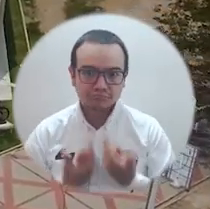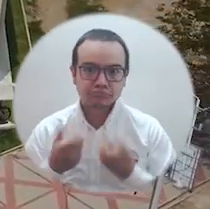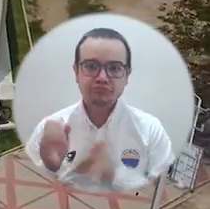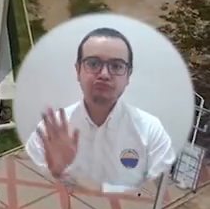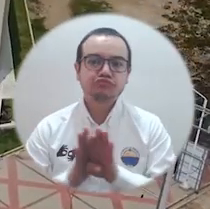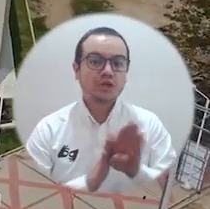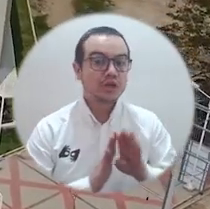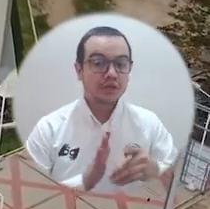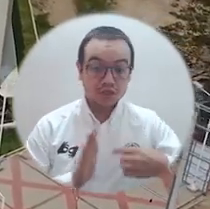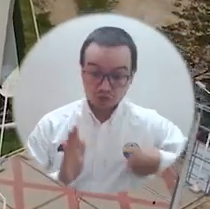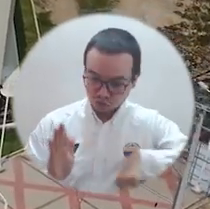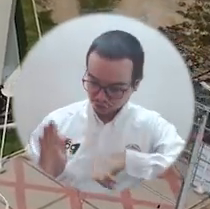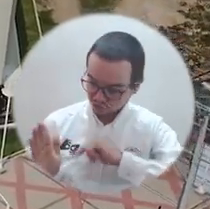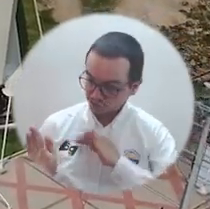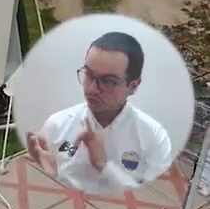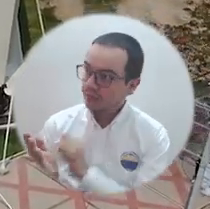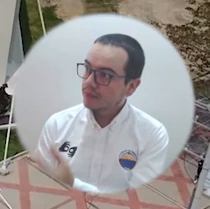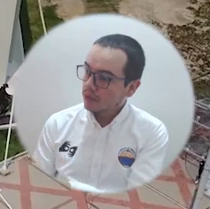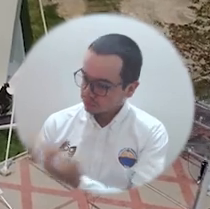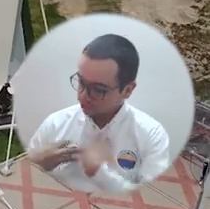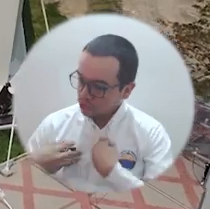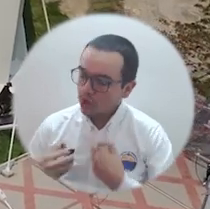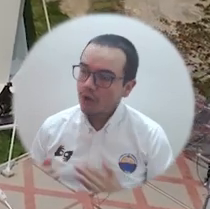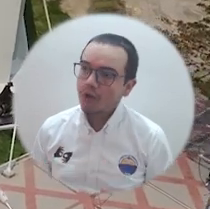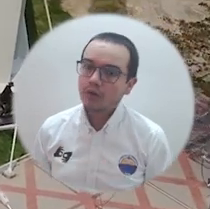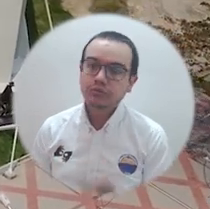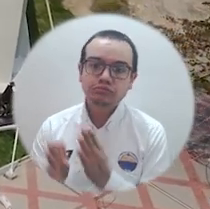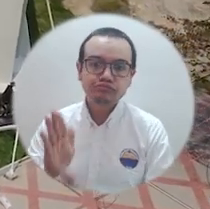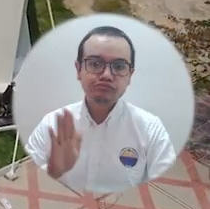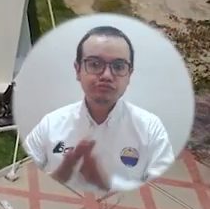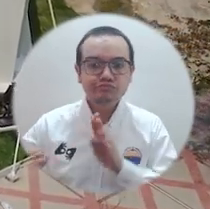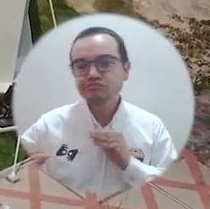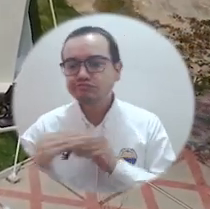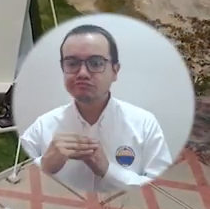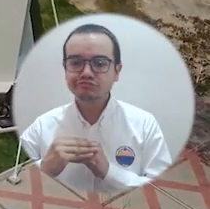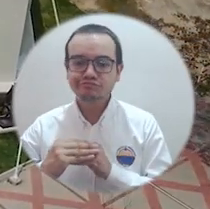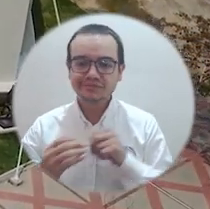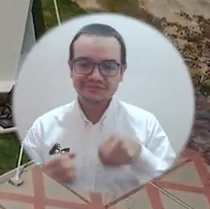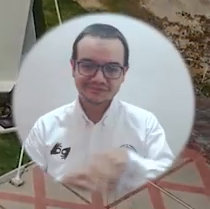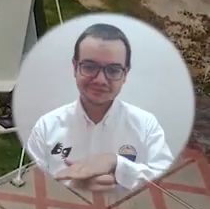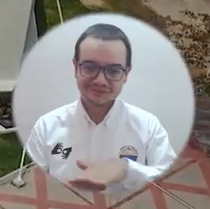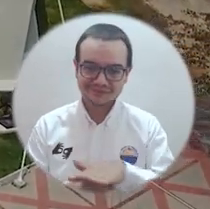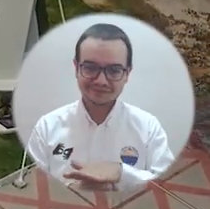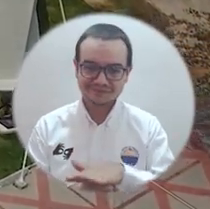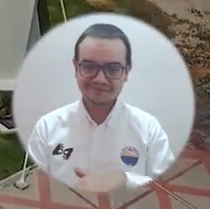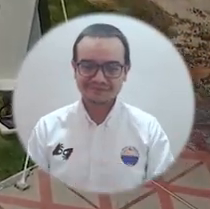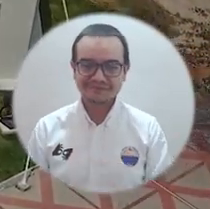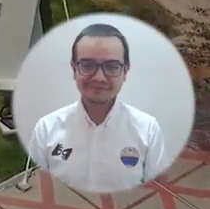que todos nosotros podamos terminar de forma positiva y adaptativa esta situación.